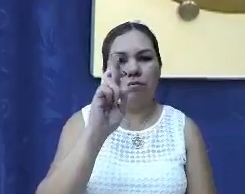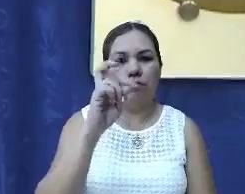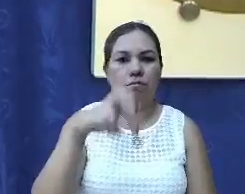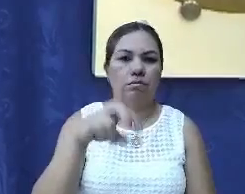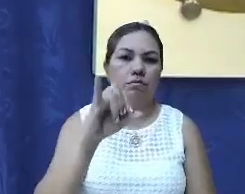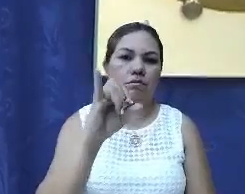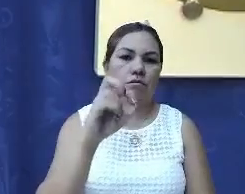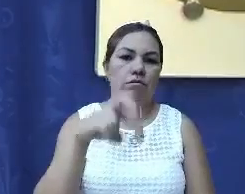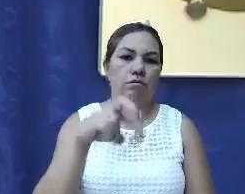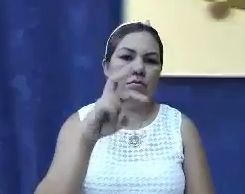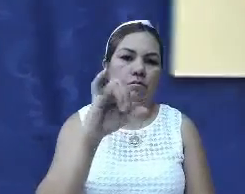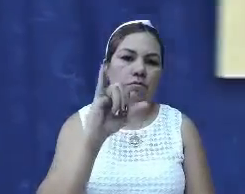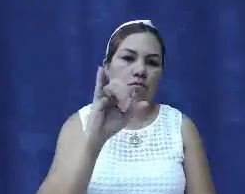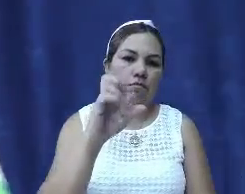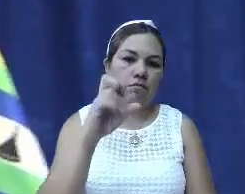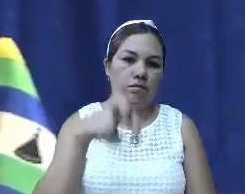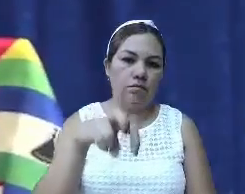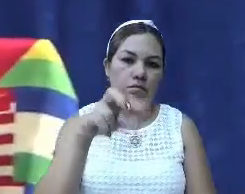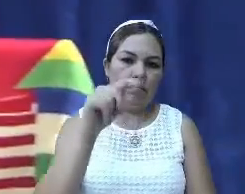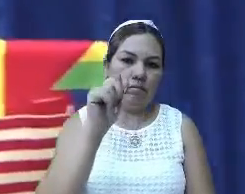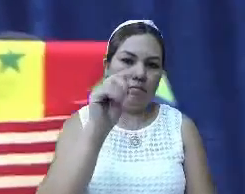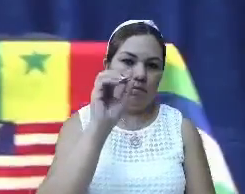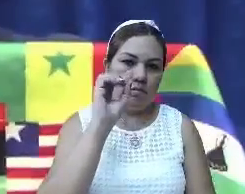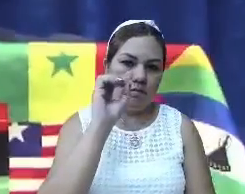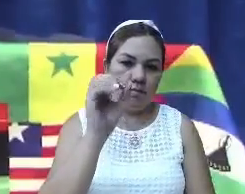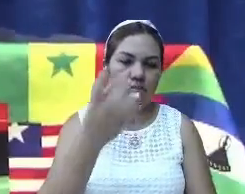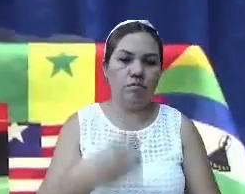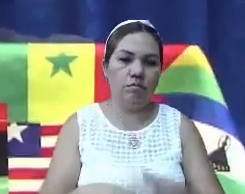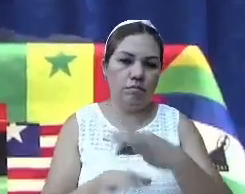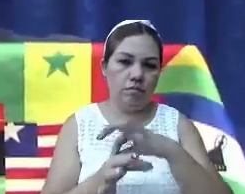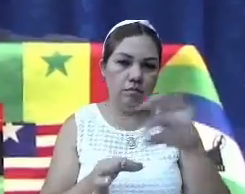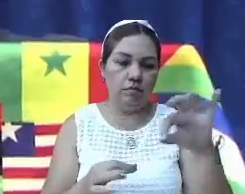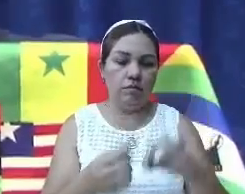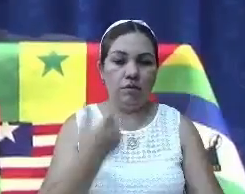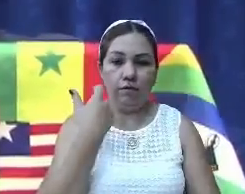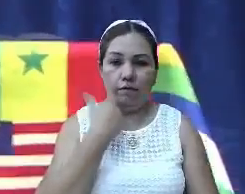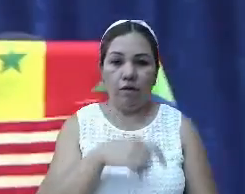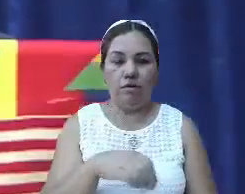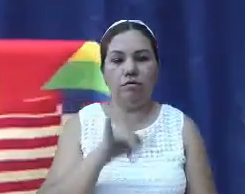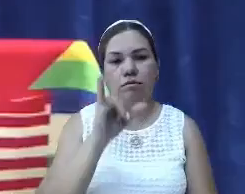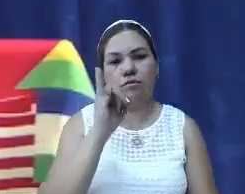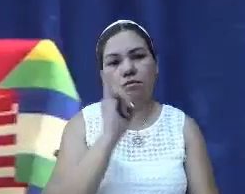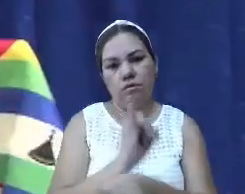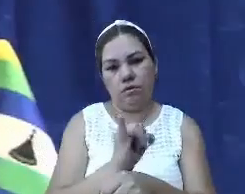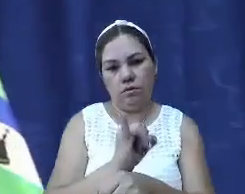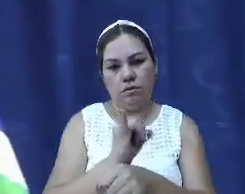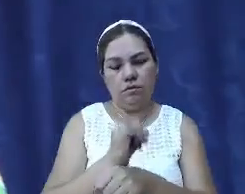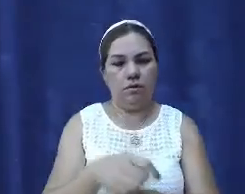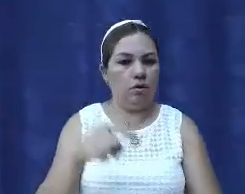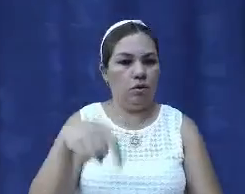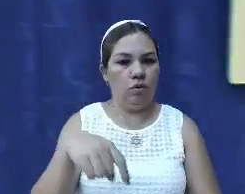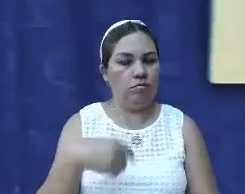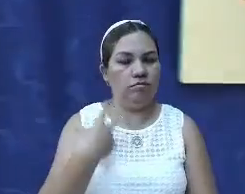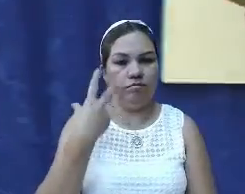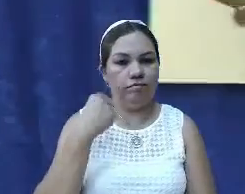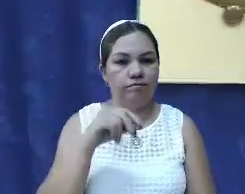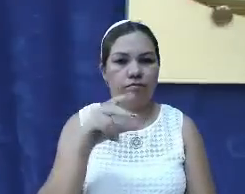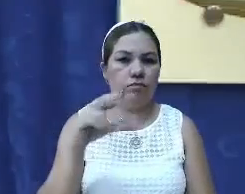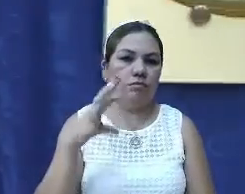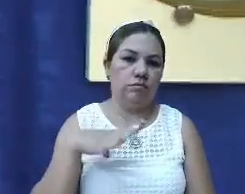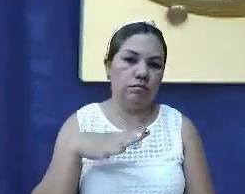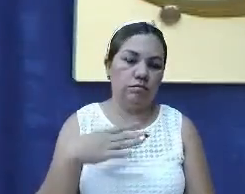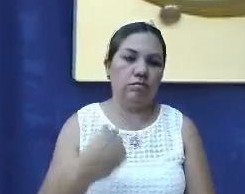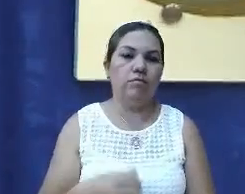algo que le falta a la iglesia. Algo que la iglesia hoy día lastimosamente carece de ese